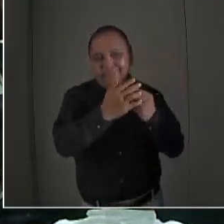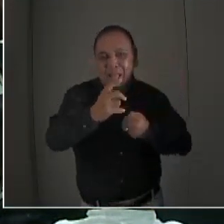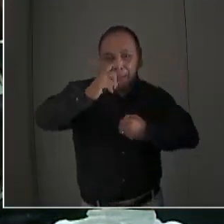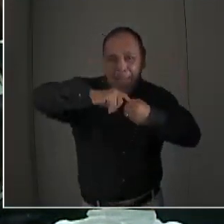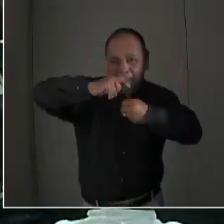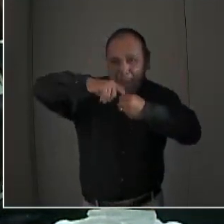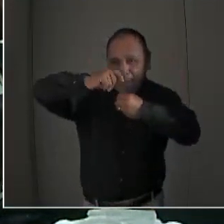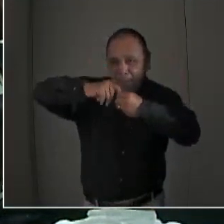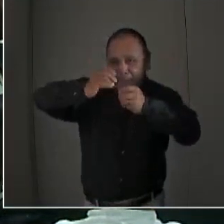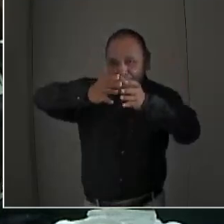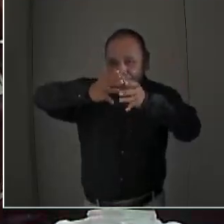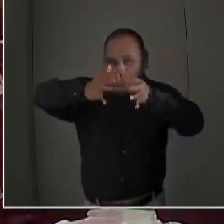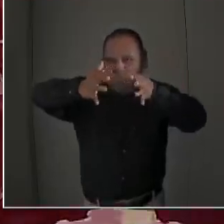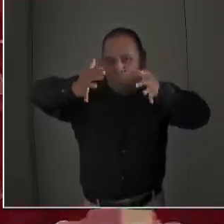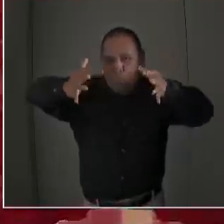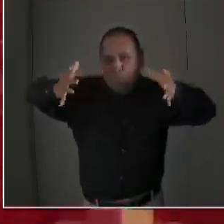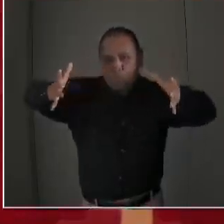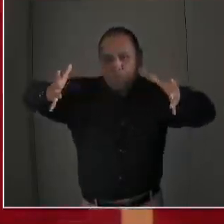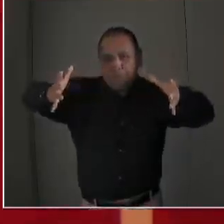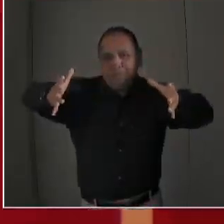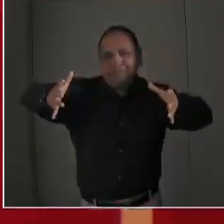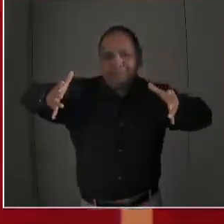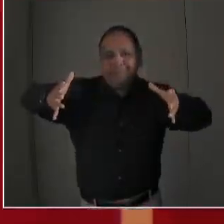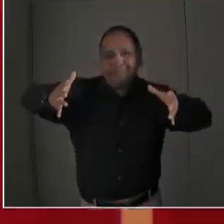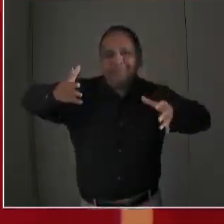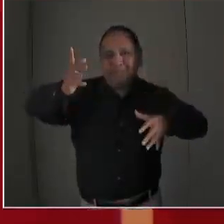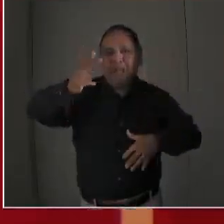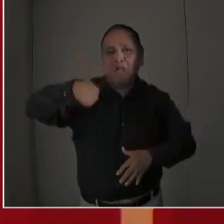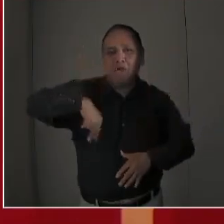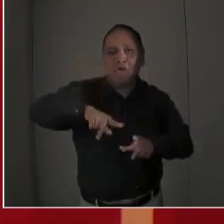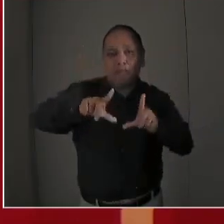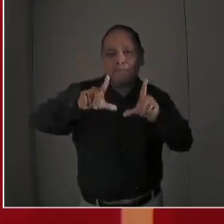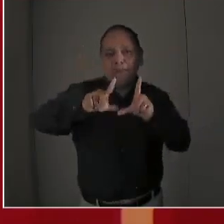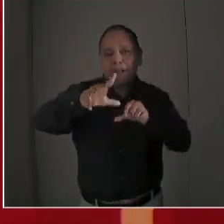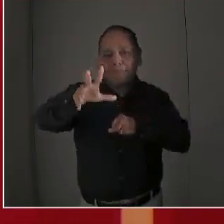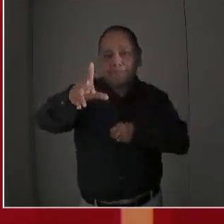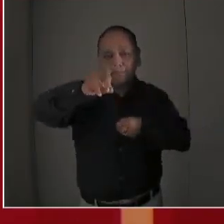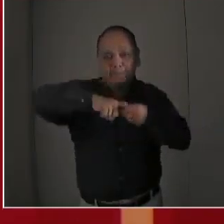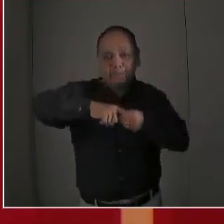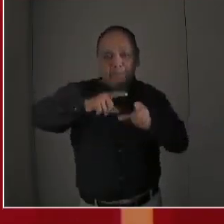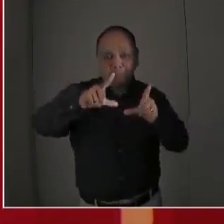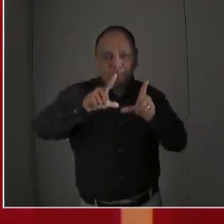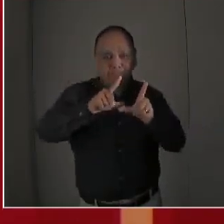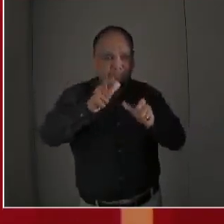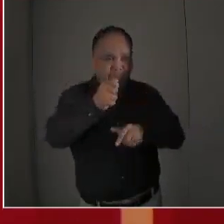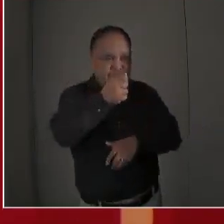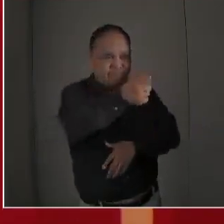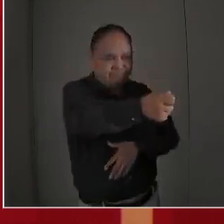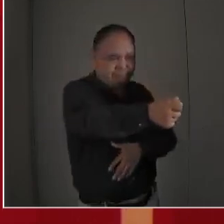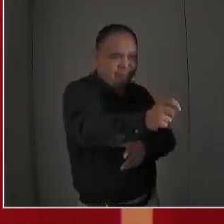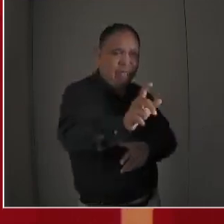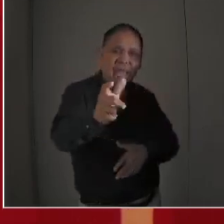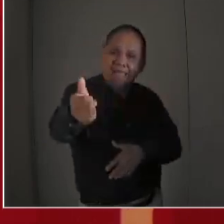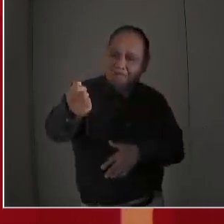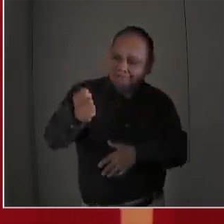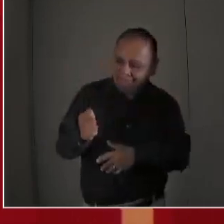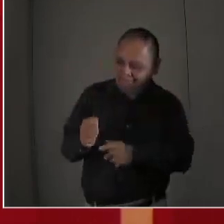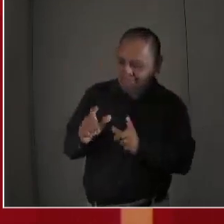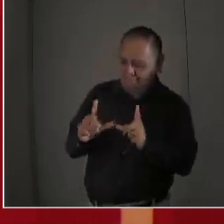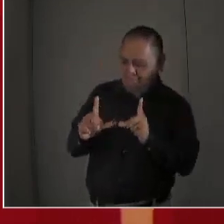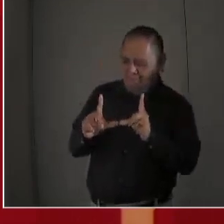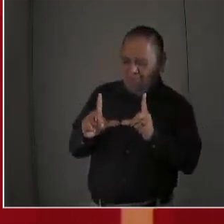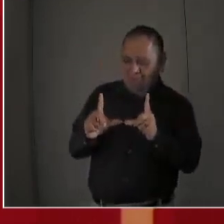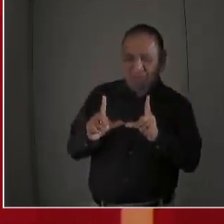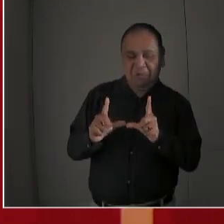parte de nuestro movimiento. Los vamos a afiliar y a todos les vamos a dar esa credencial que muchos de